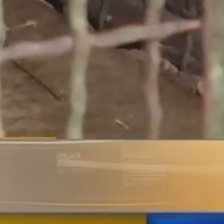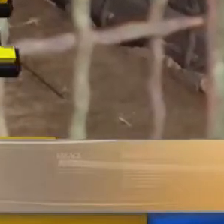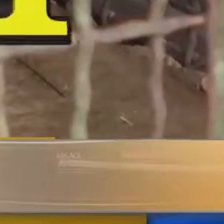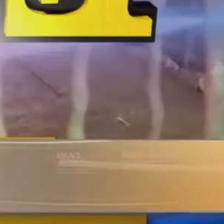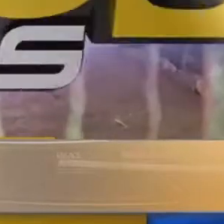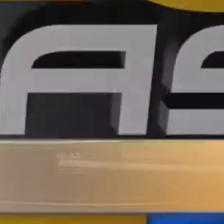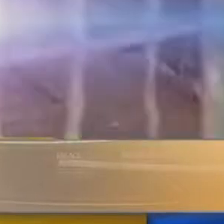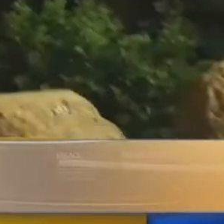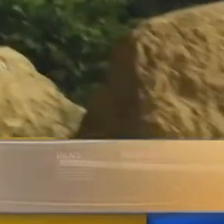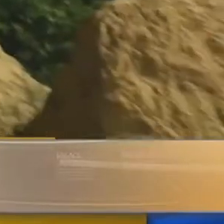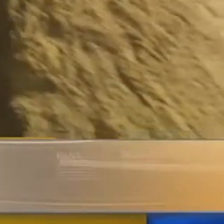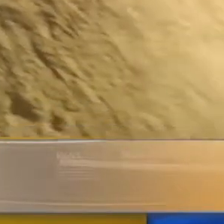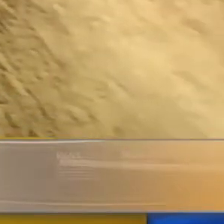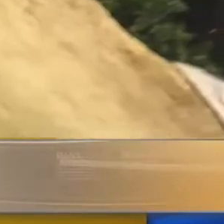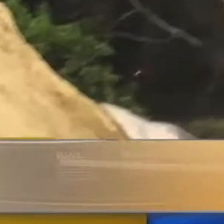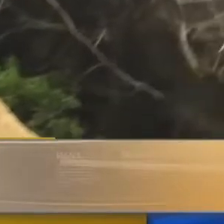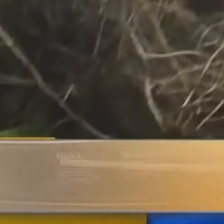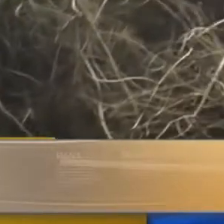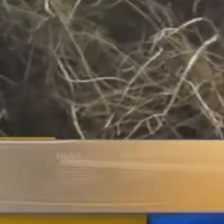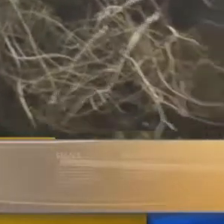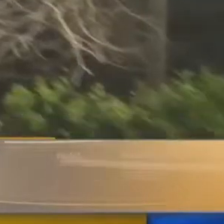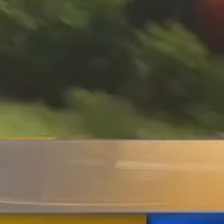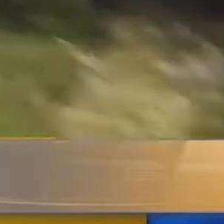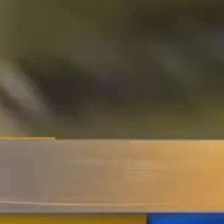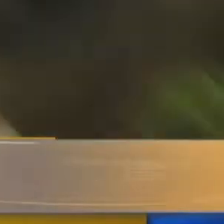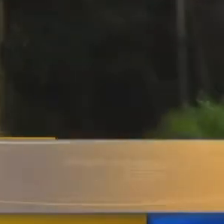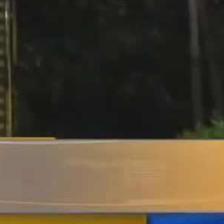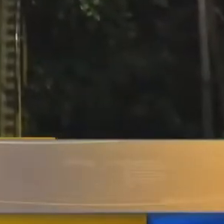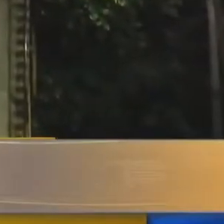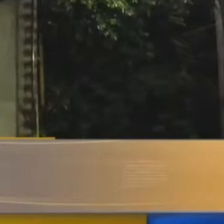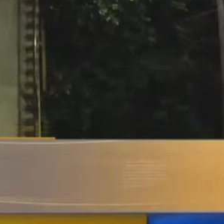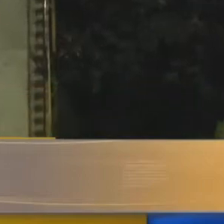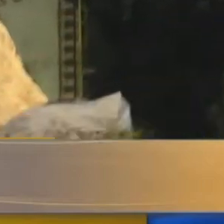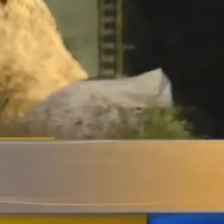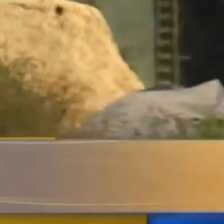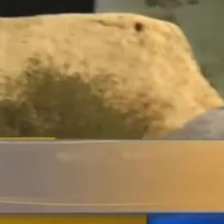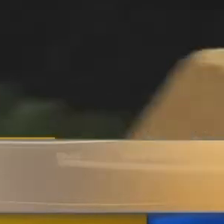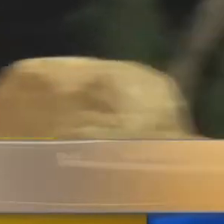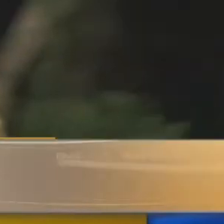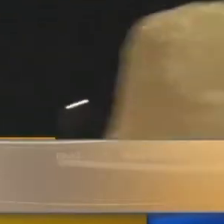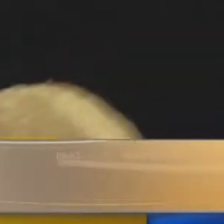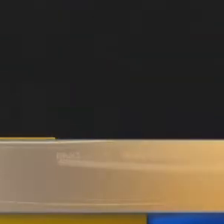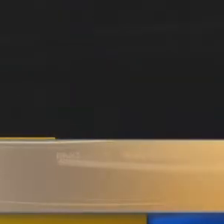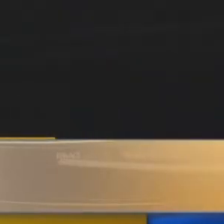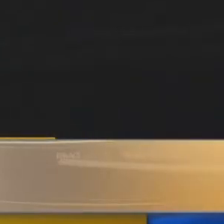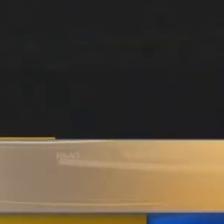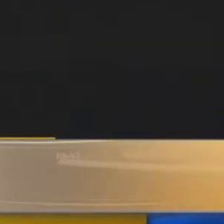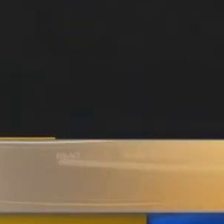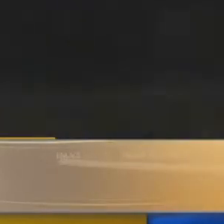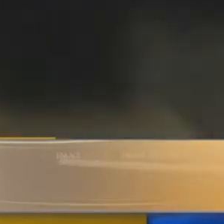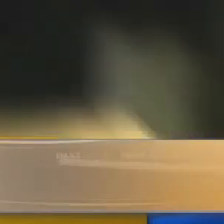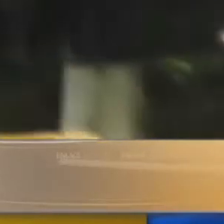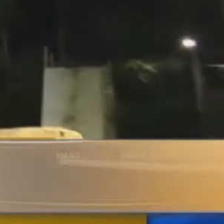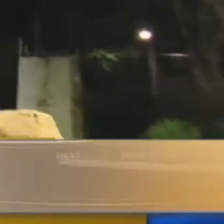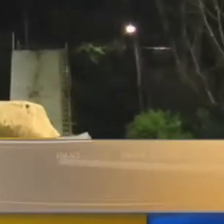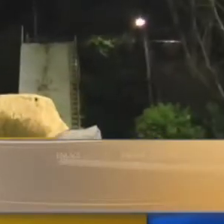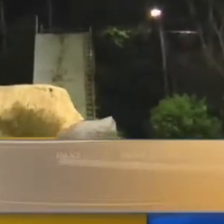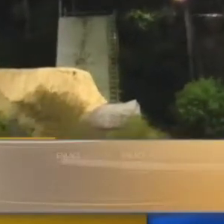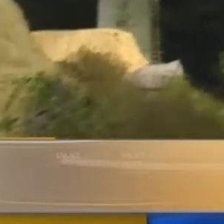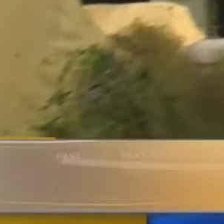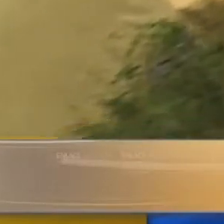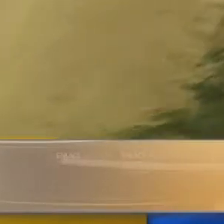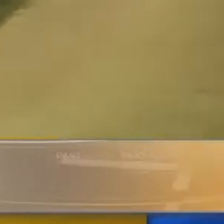hábitat natural. En los deportes, la adrenalina sobre ruedas en su máxima expresión, se tomará la pista del Deer Jump del barrio El Campín en